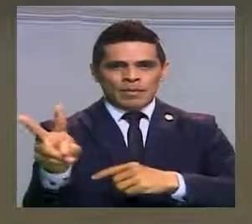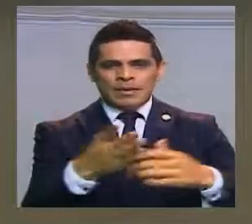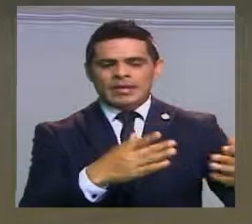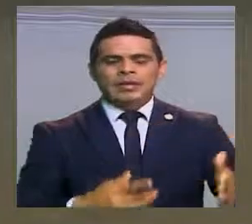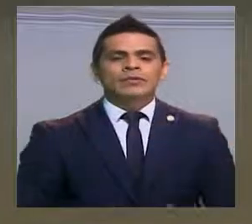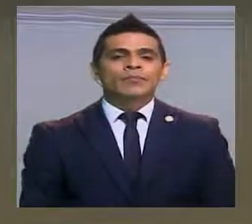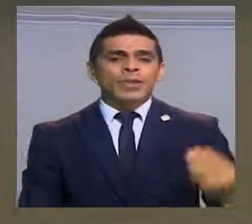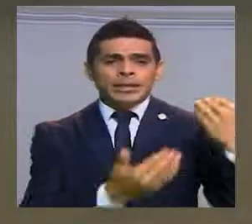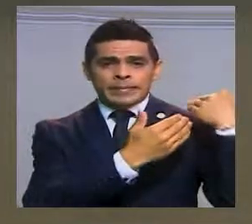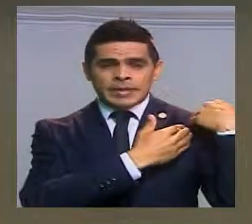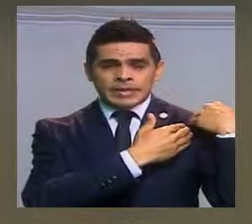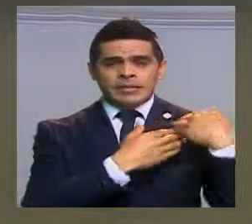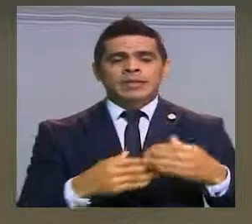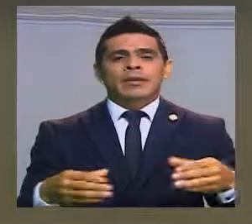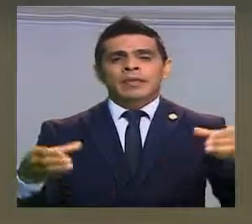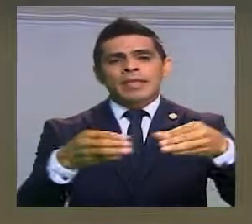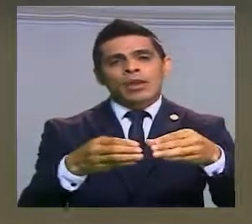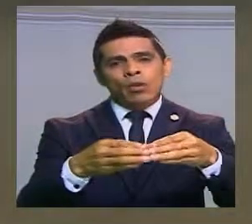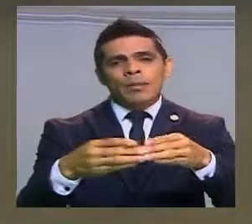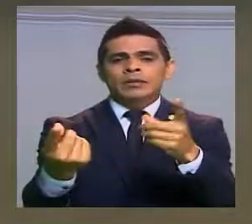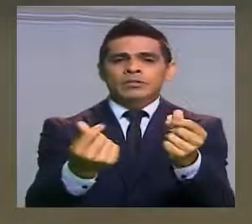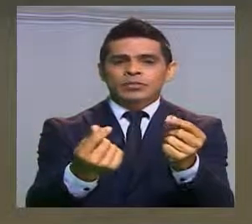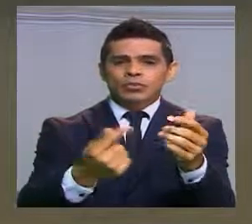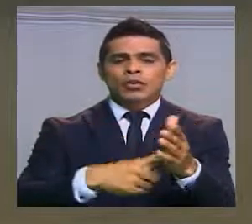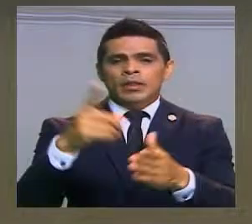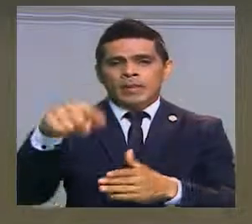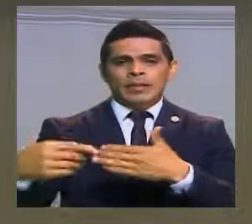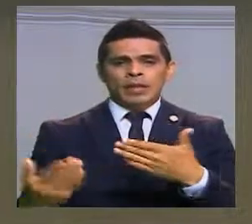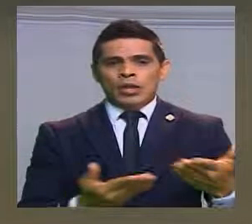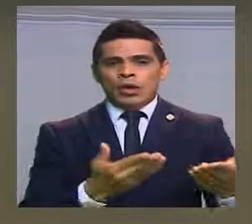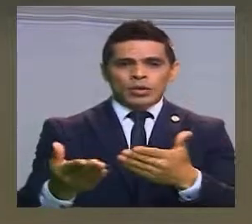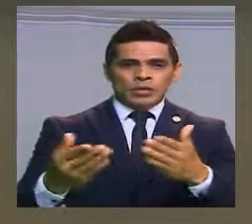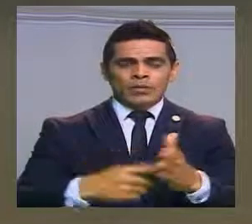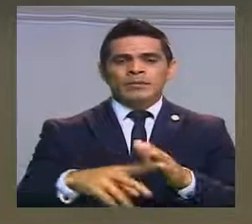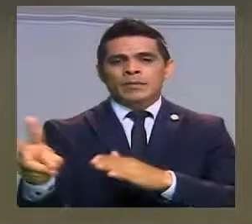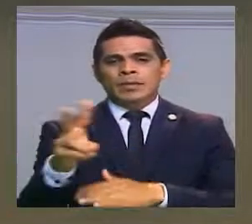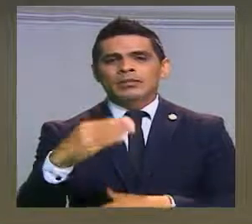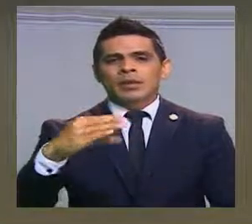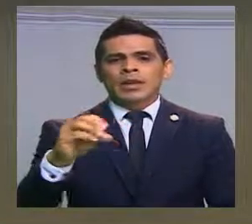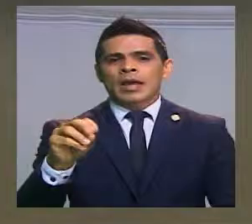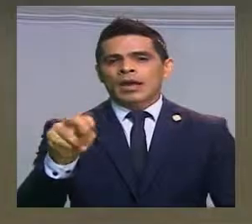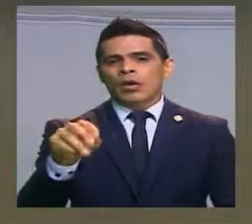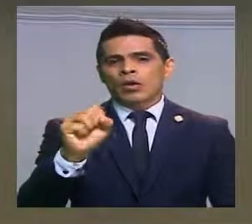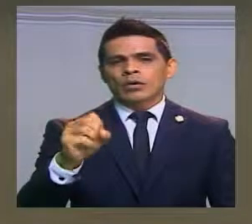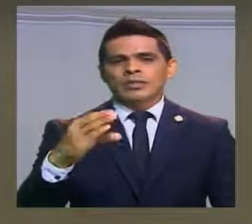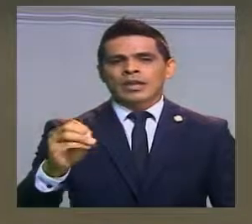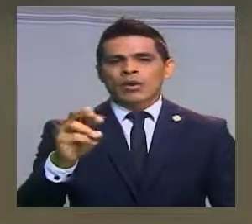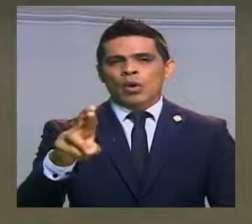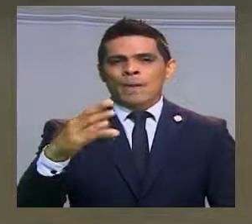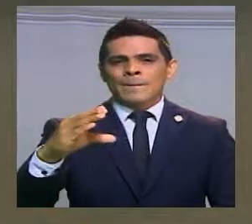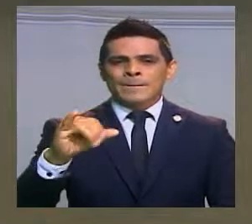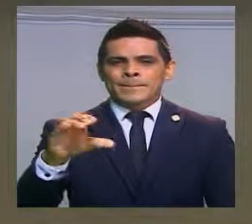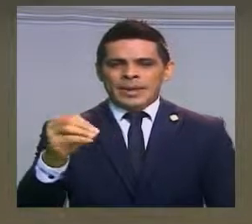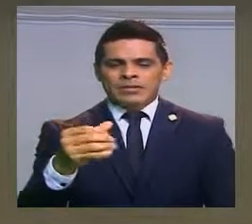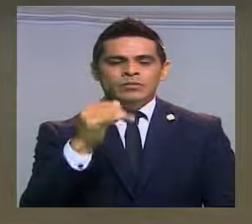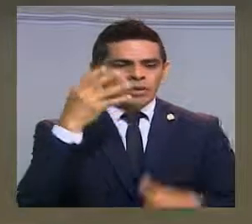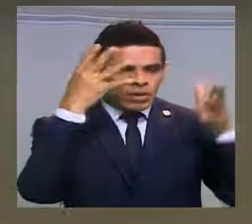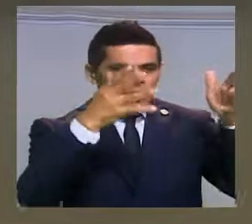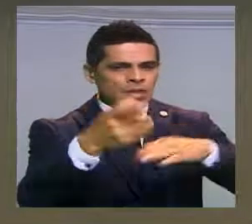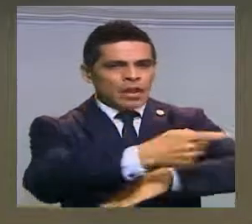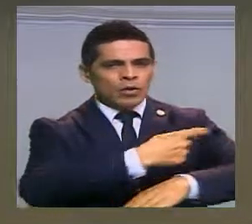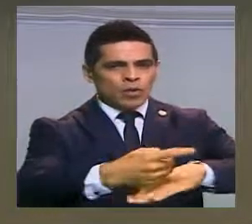Y representantes del Consejo Nacional de Comercio y los Servicios de Venezuela, Conce Comercio, instan al gobierno del presidente Nicolás Maduro